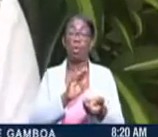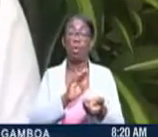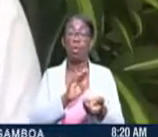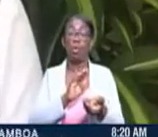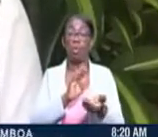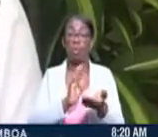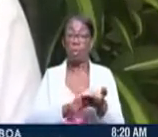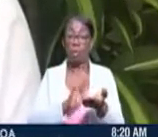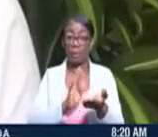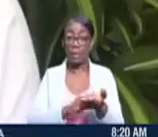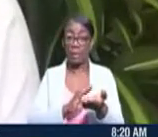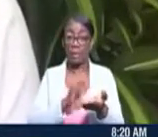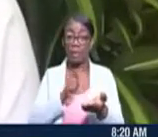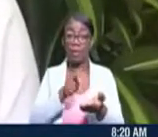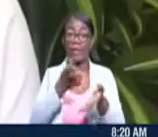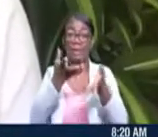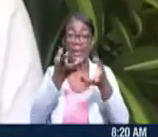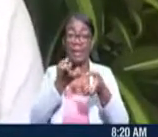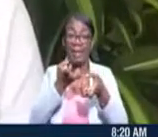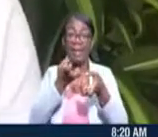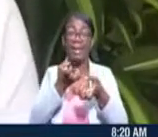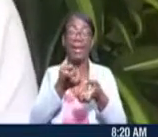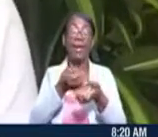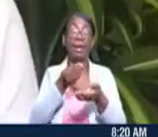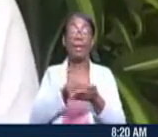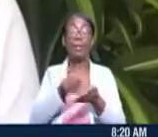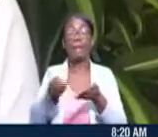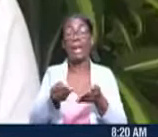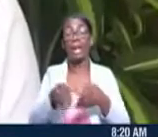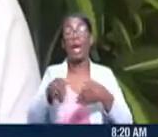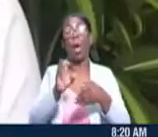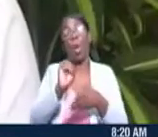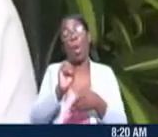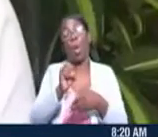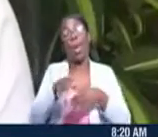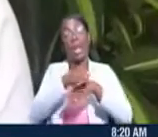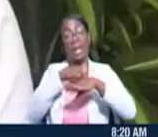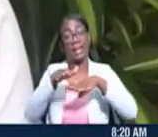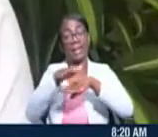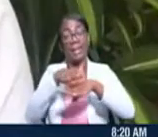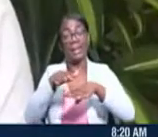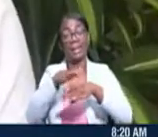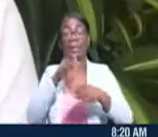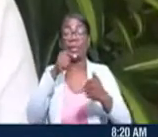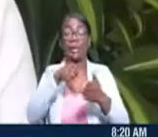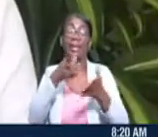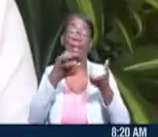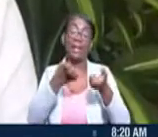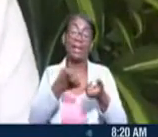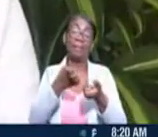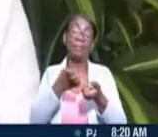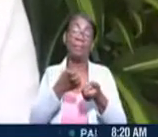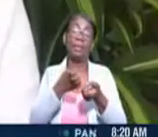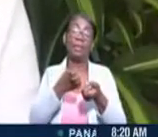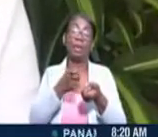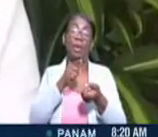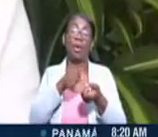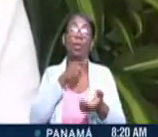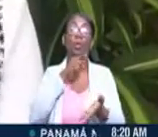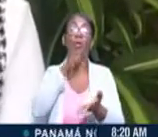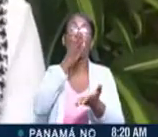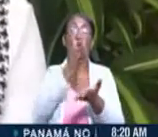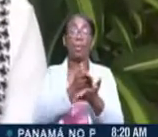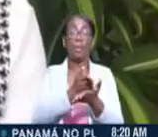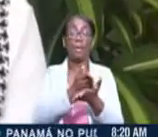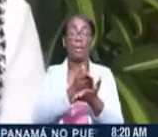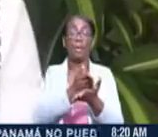está deseando adquirir, o las mejoras o las reparaciones, y adicionalmente tiene que traer un compromiso